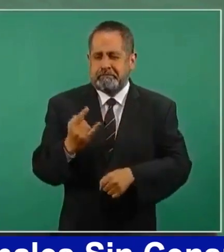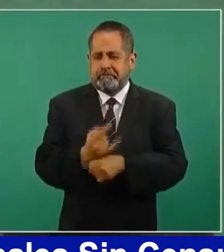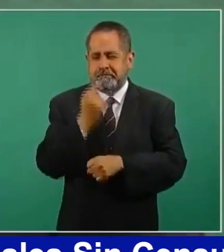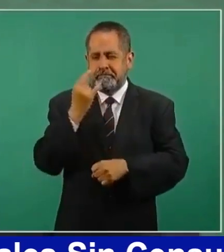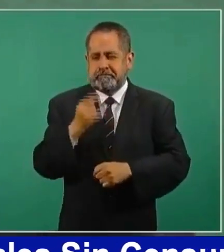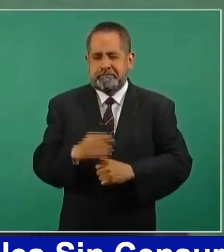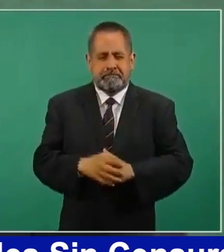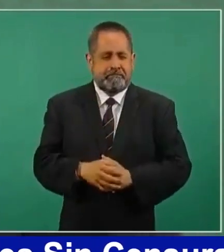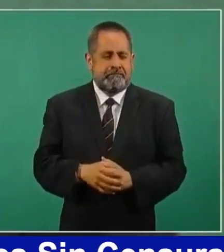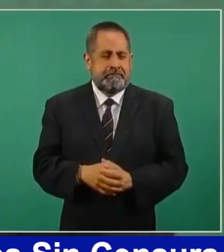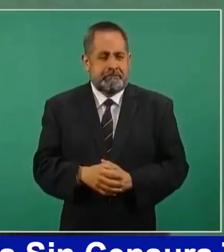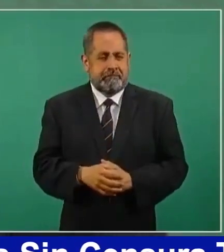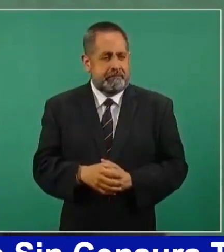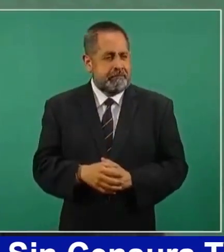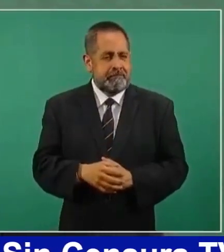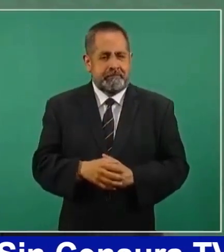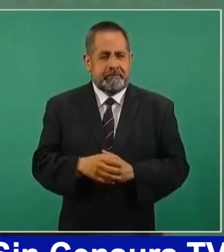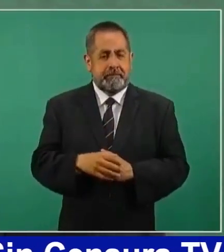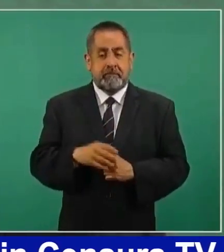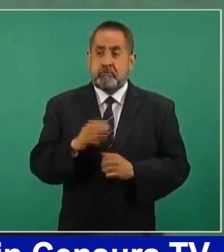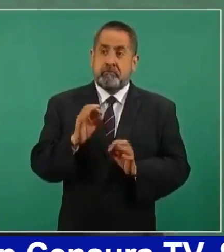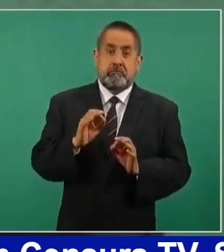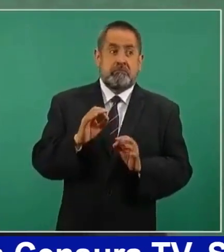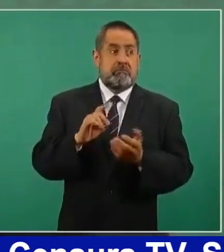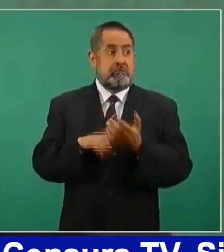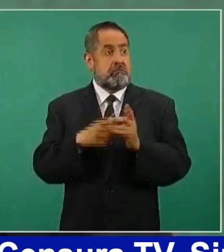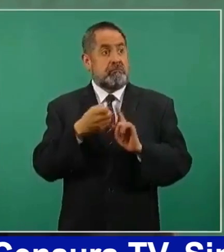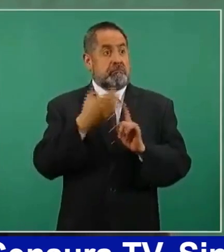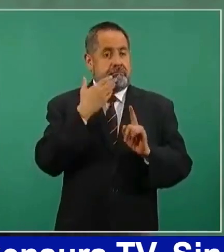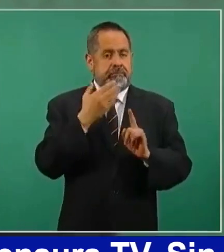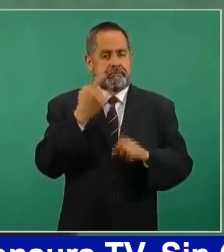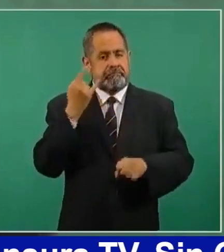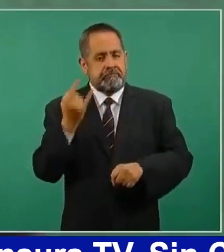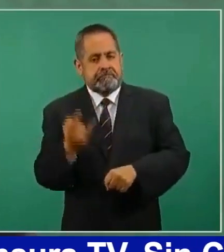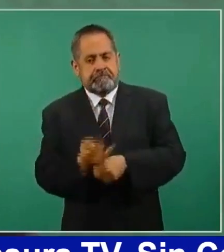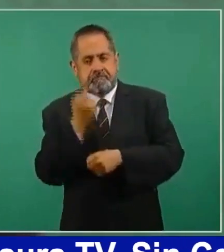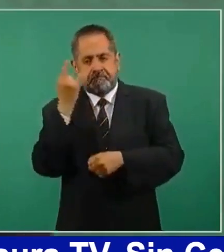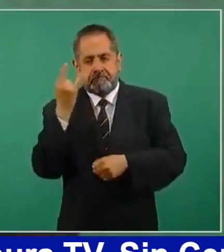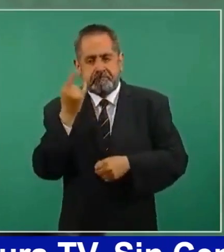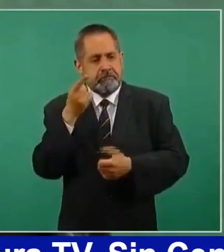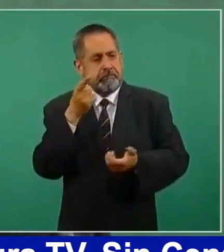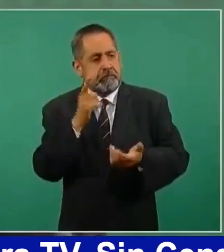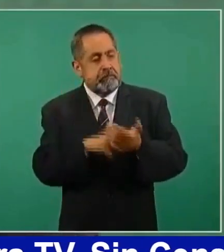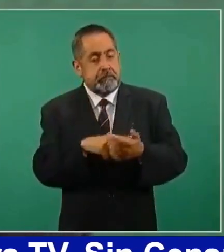ahora sí hay orden. ¿Y cómo terminó